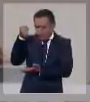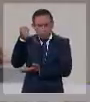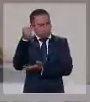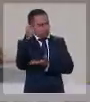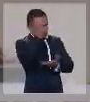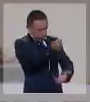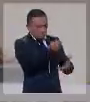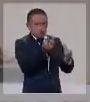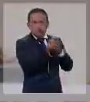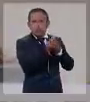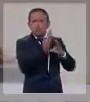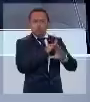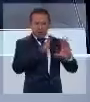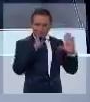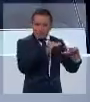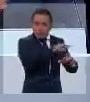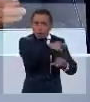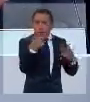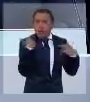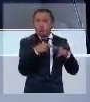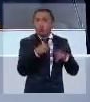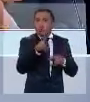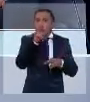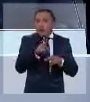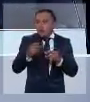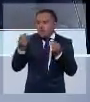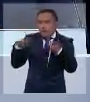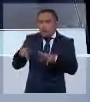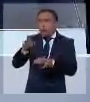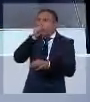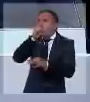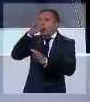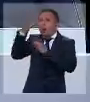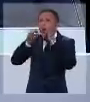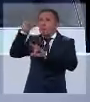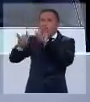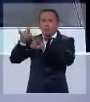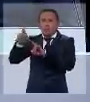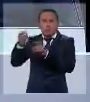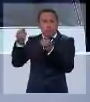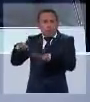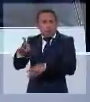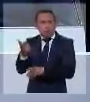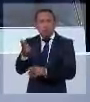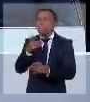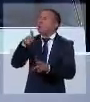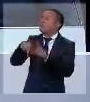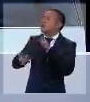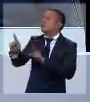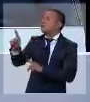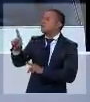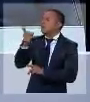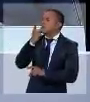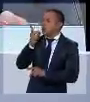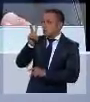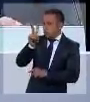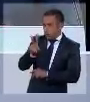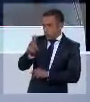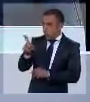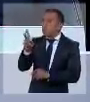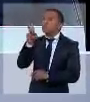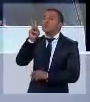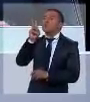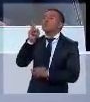la formación y en la capacitación de los maestros. Dígame brevemente para pasar a otro tema que hay un montón que le preguntan. ¿Usted cree que las pruebas deben ser las